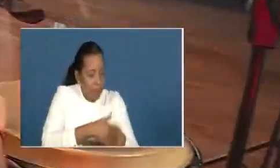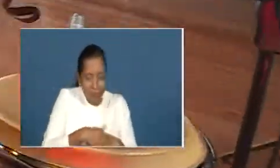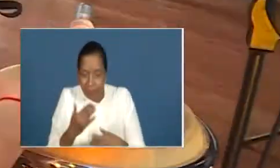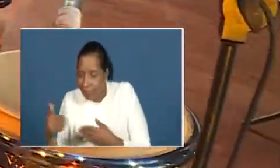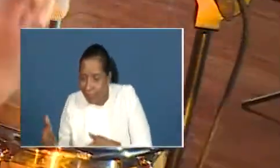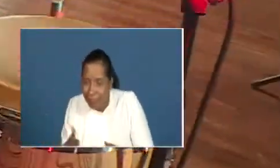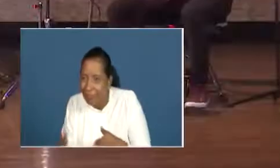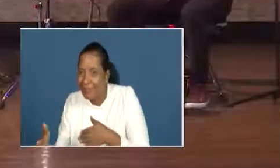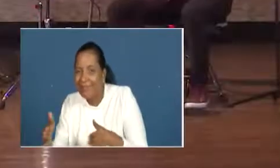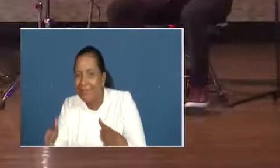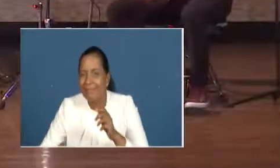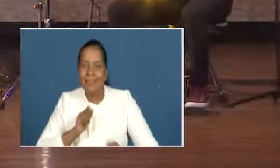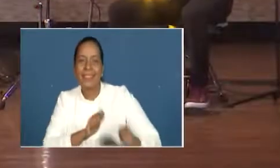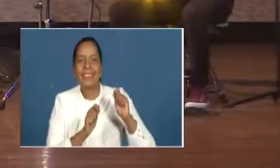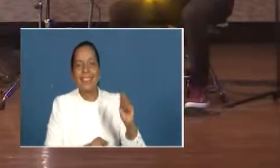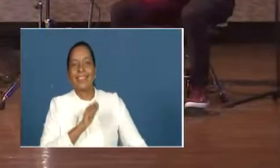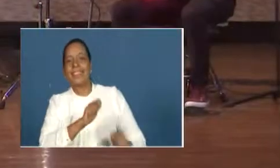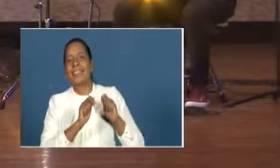amor.